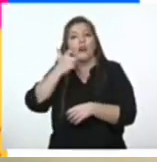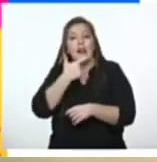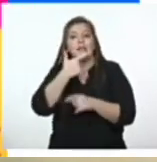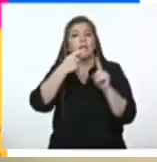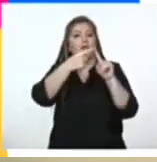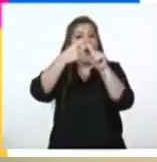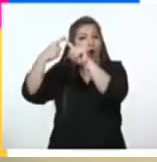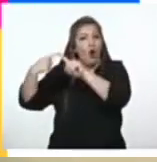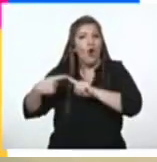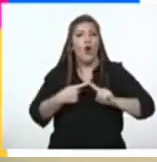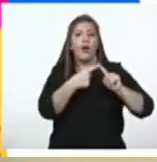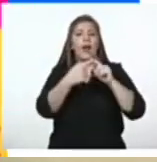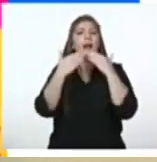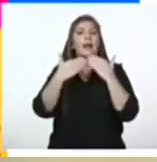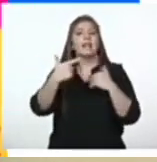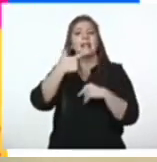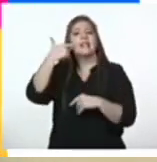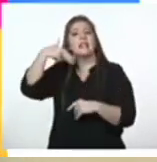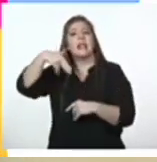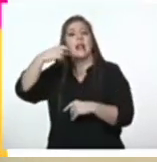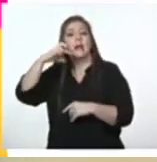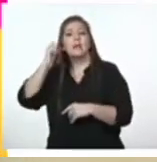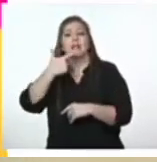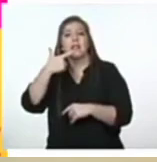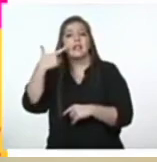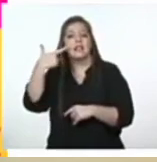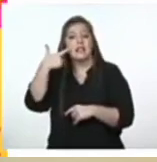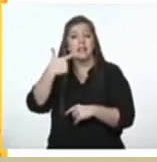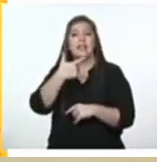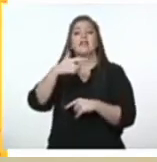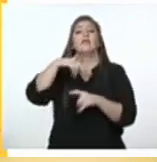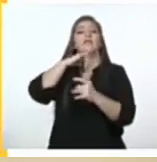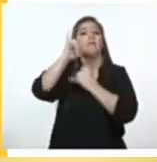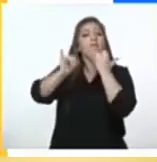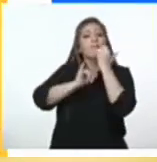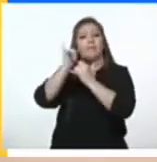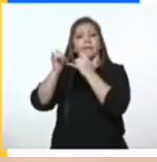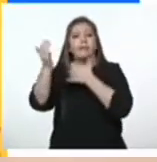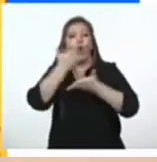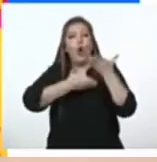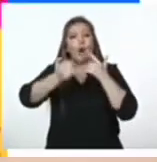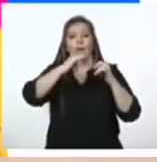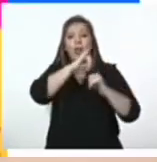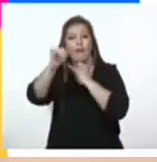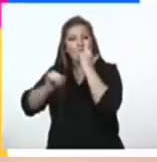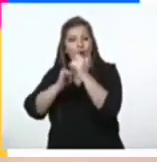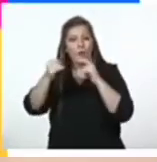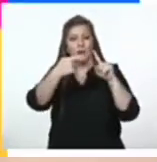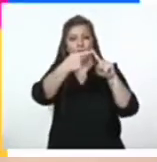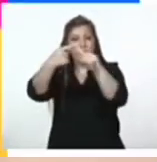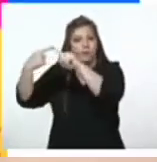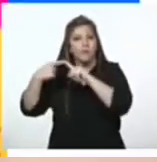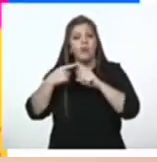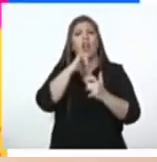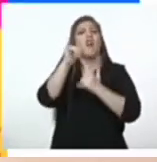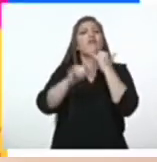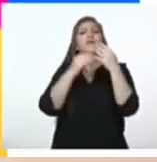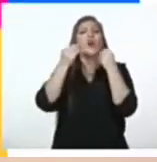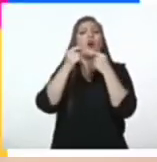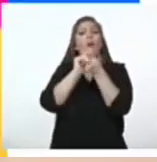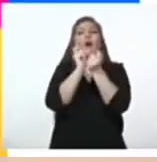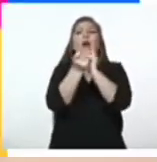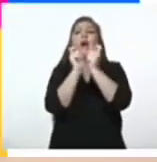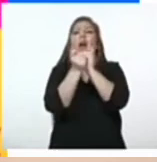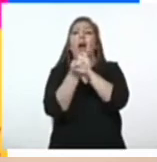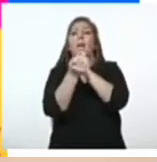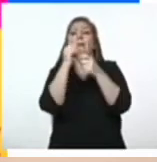entre sí mediante la sinapsis, transmitiendo información de unas a otras. La información se transmite mediante cambios de polaridad